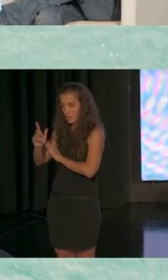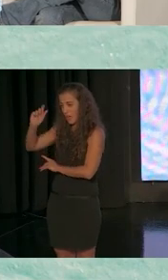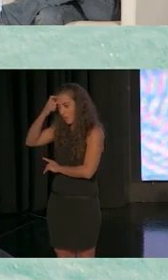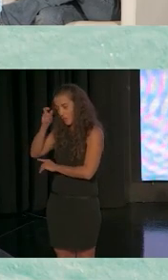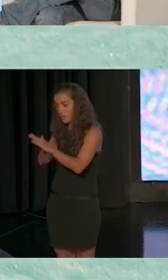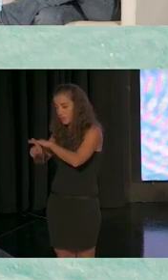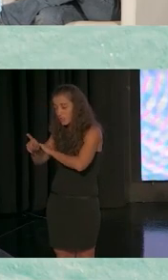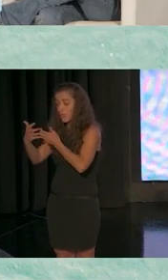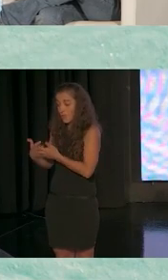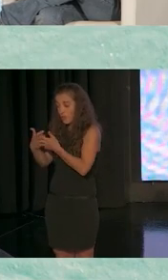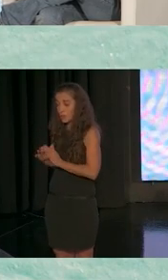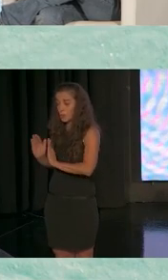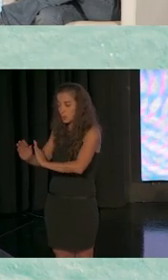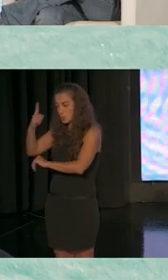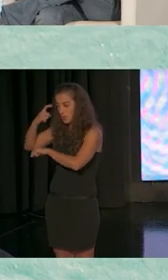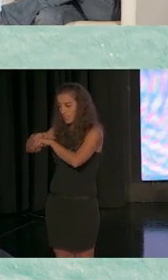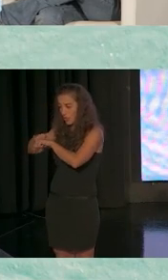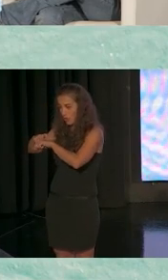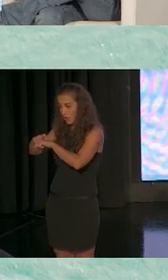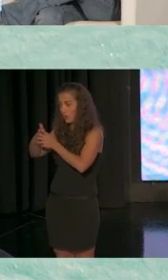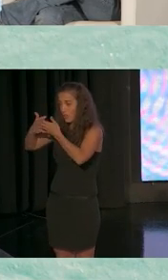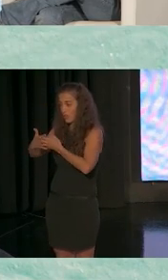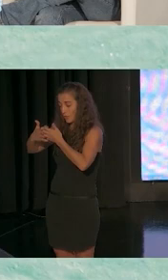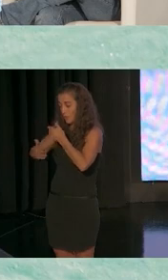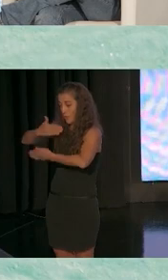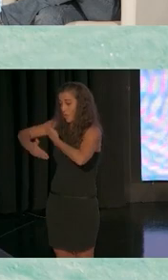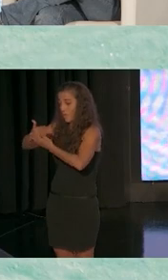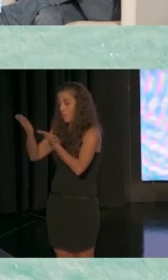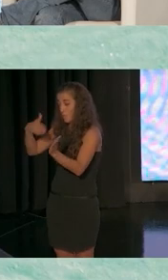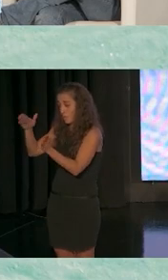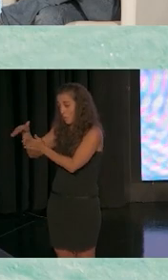funcionamiento de los procesos psicológicos se produce en